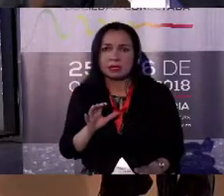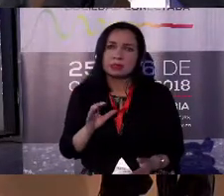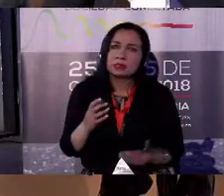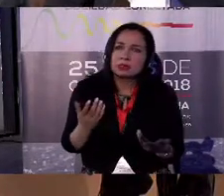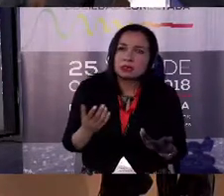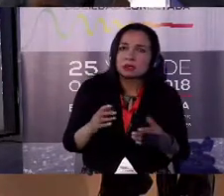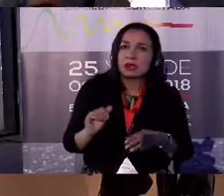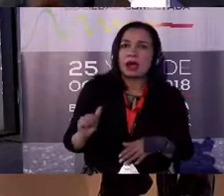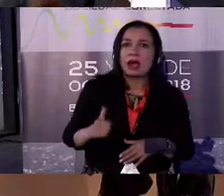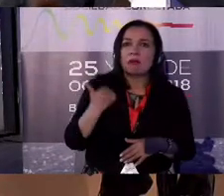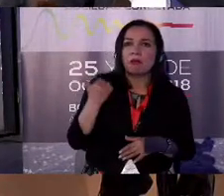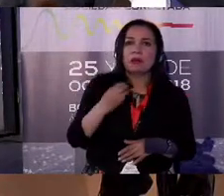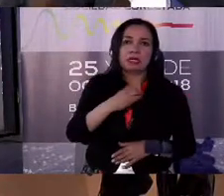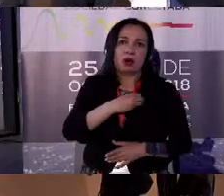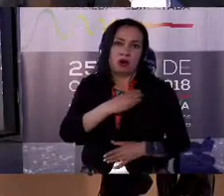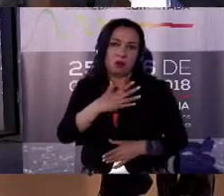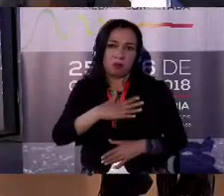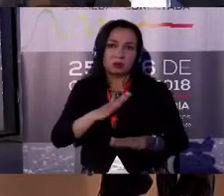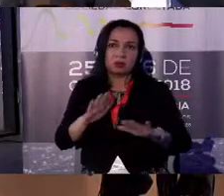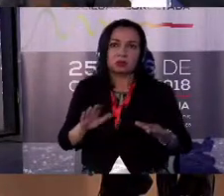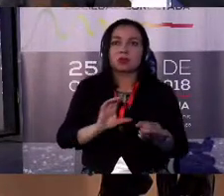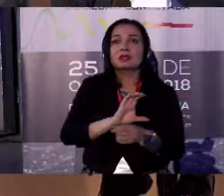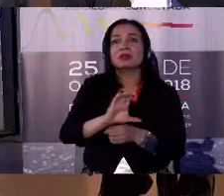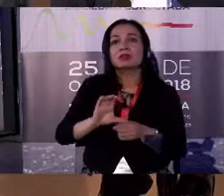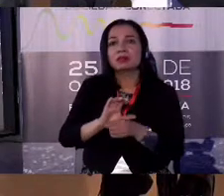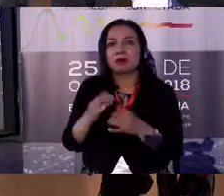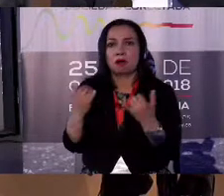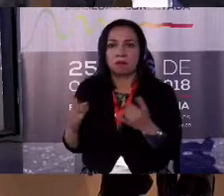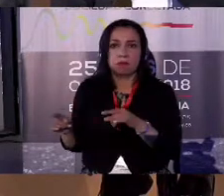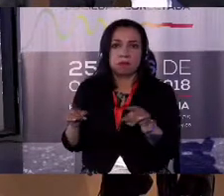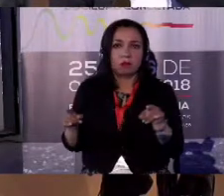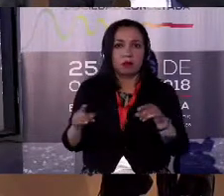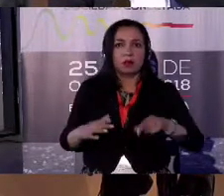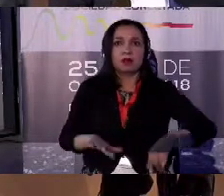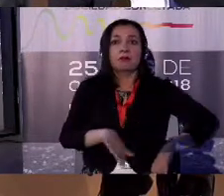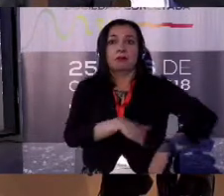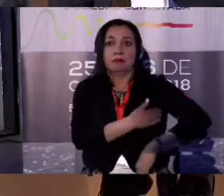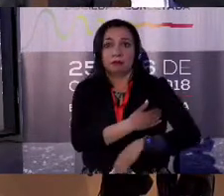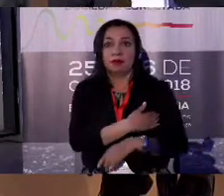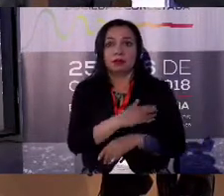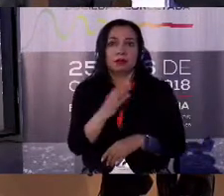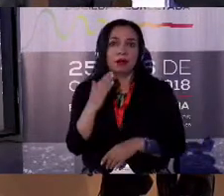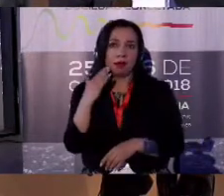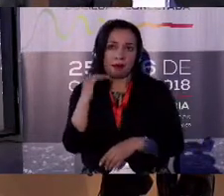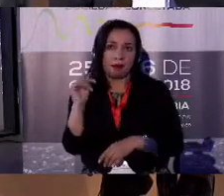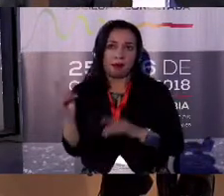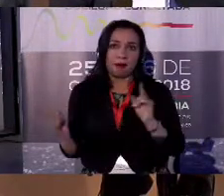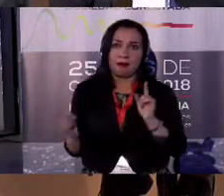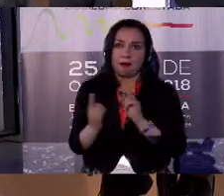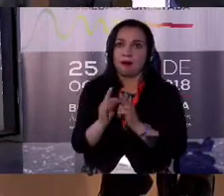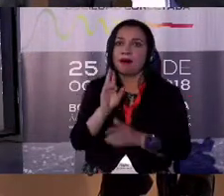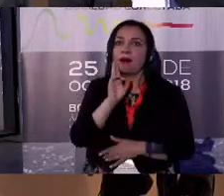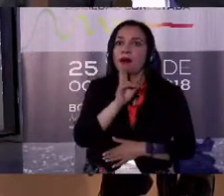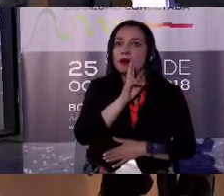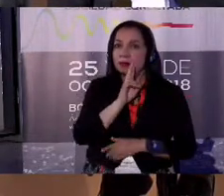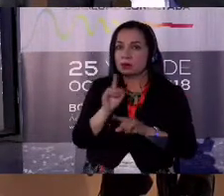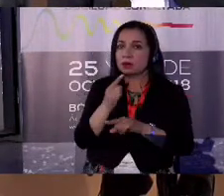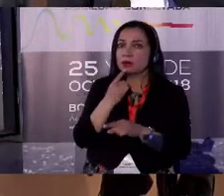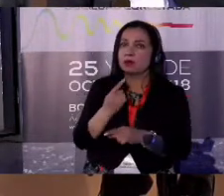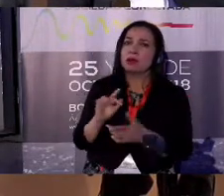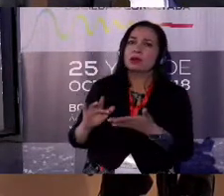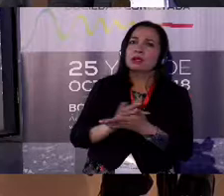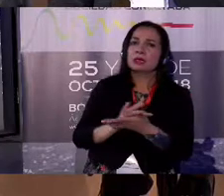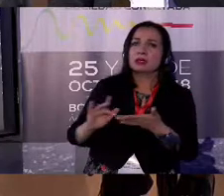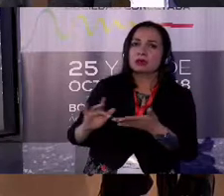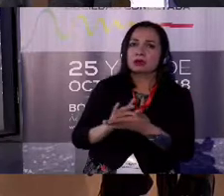las ciudades. Hoy en el almuerzo que tuvimos con la ministra hablaba de que lo digital, ella no lo dijo así, pero yo siempre suelo decir que lo